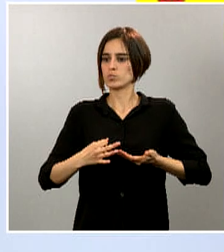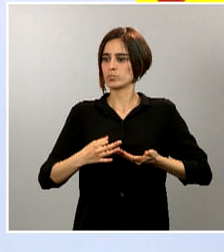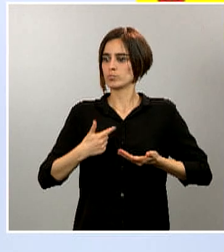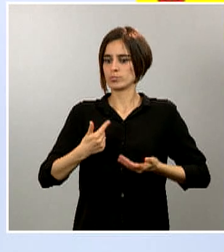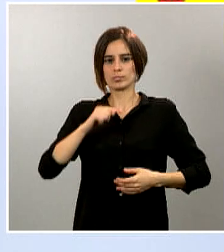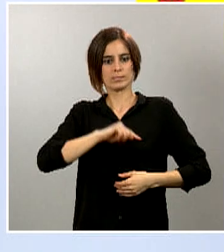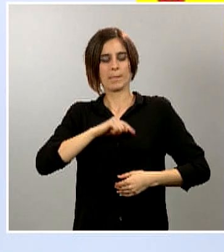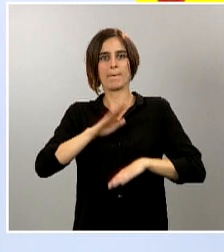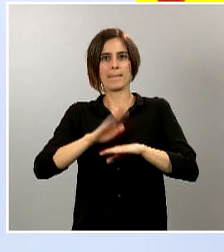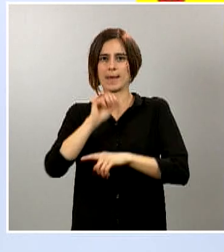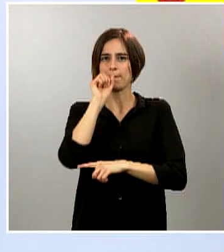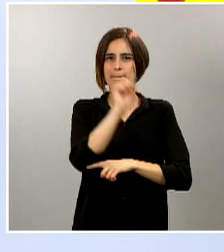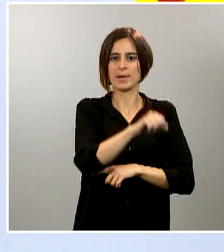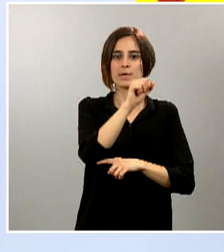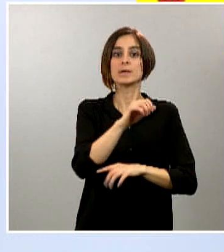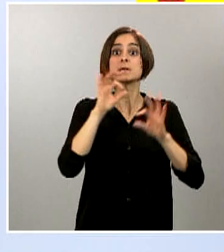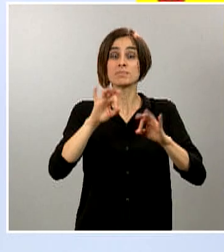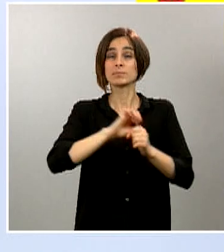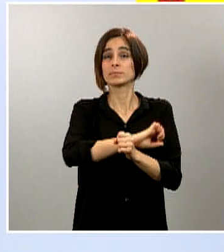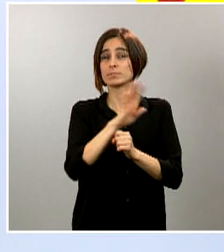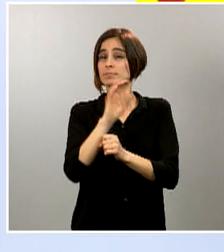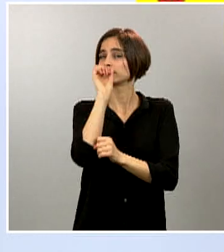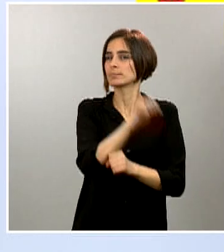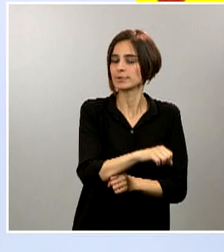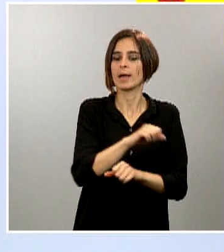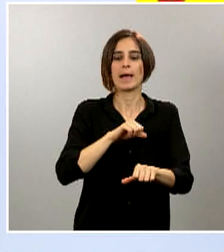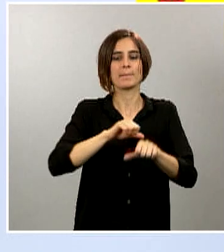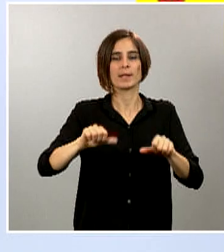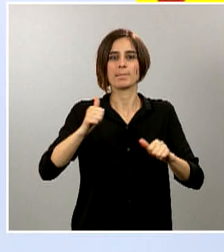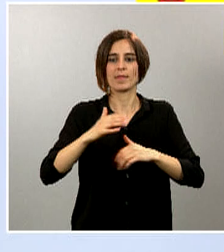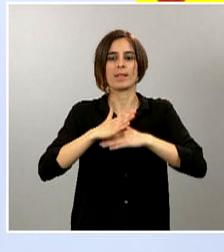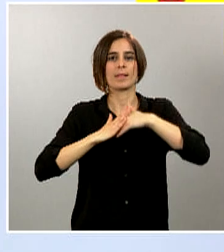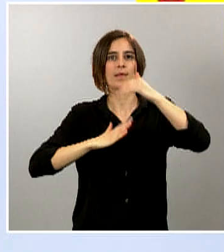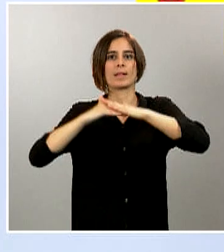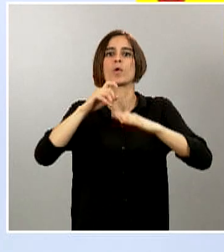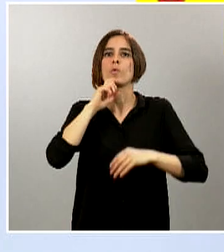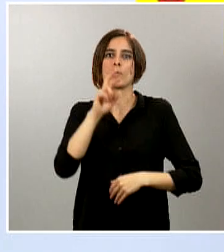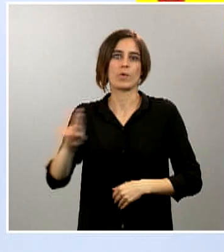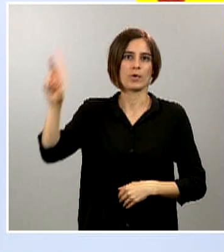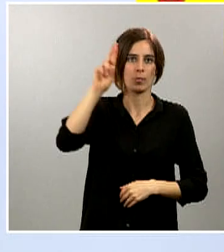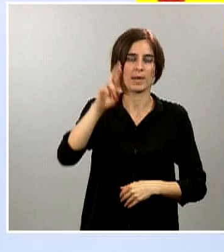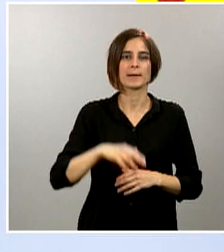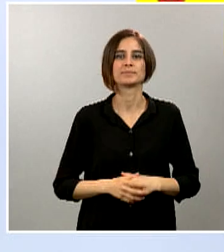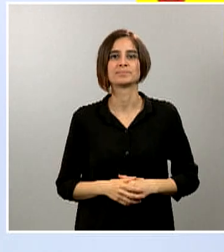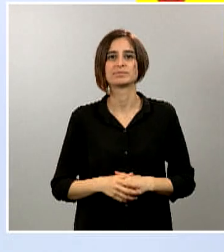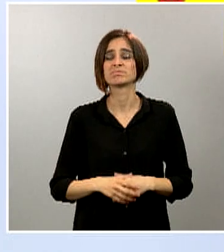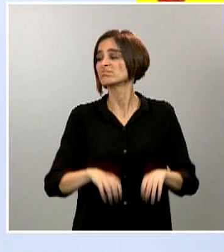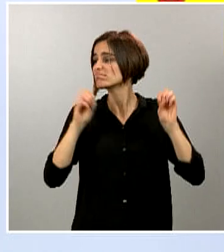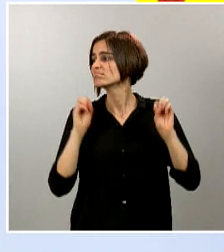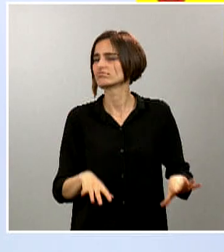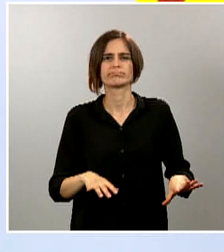de la reconstrucción y la recuperación. Como la derrota no es una opción, debemos